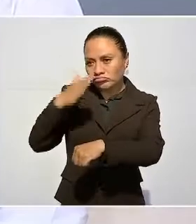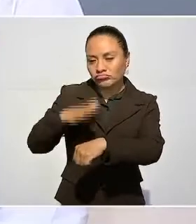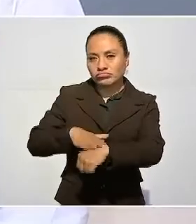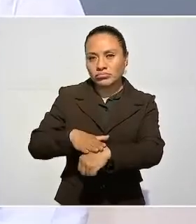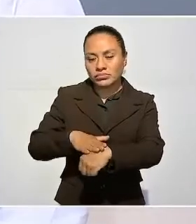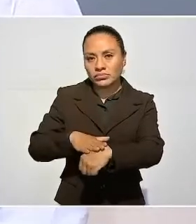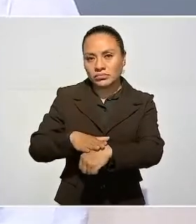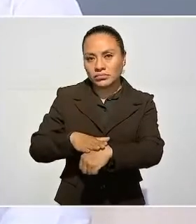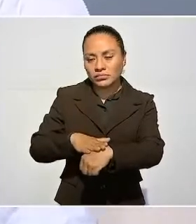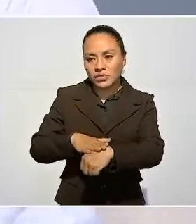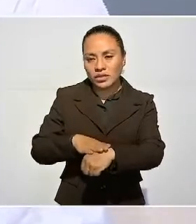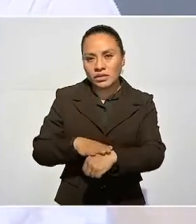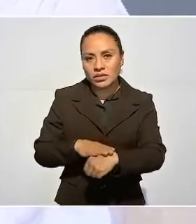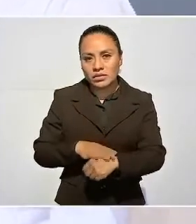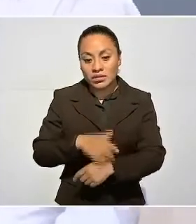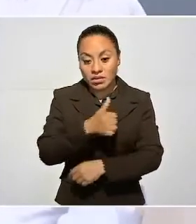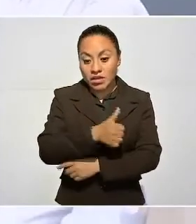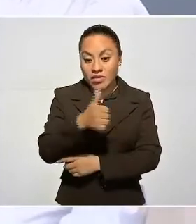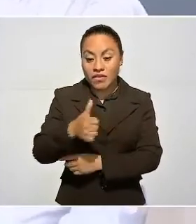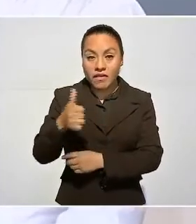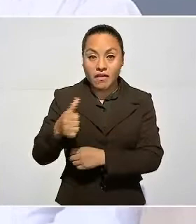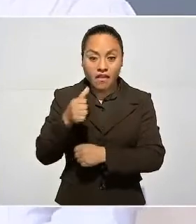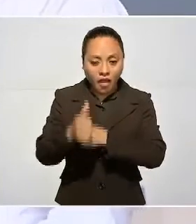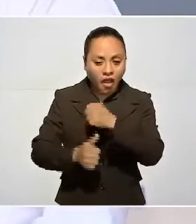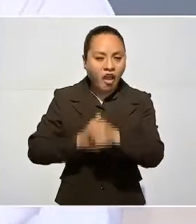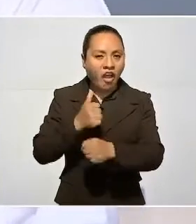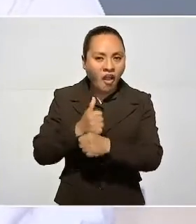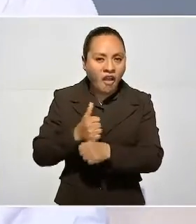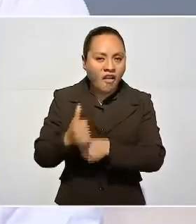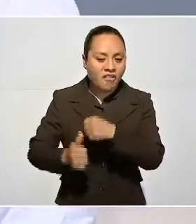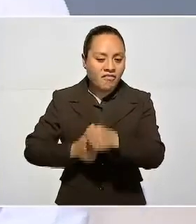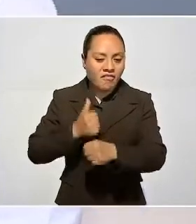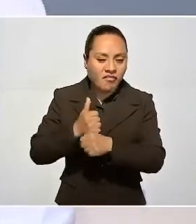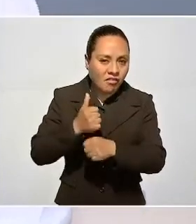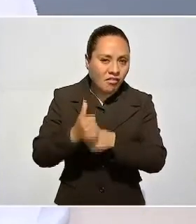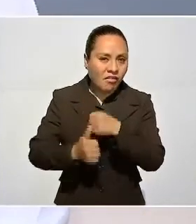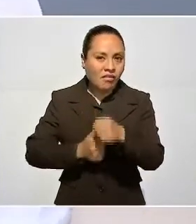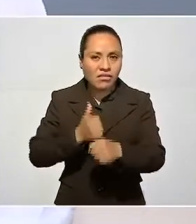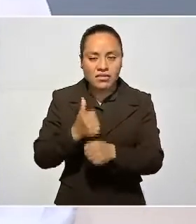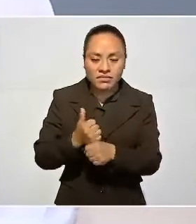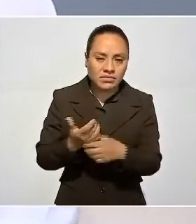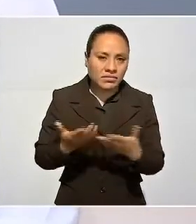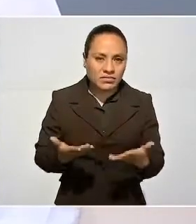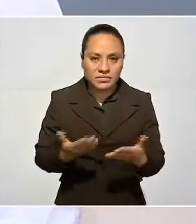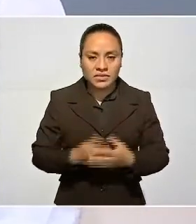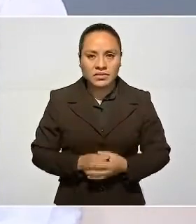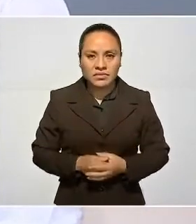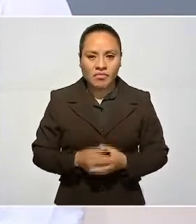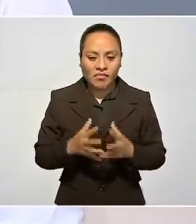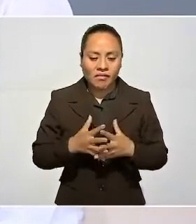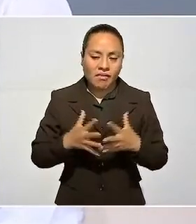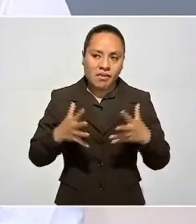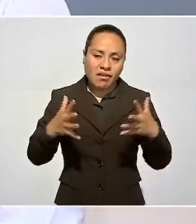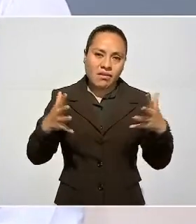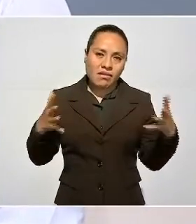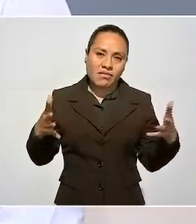reconocernos como cada año en la inmensidad de